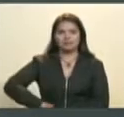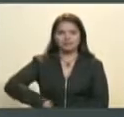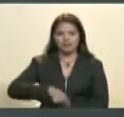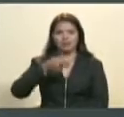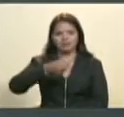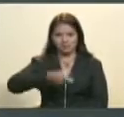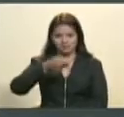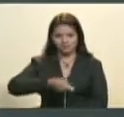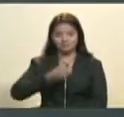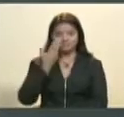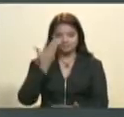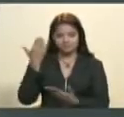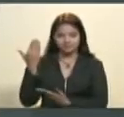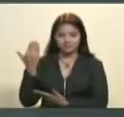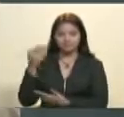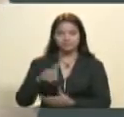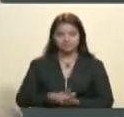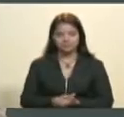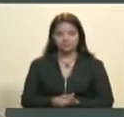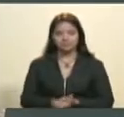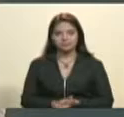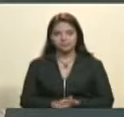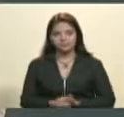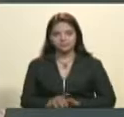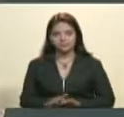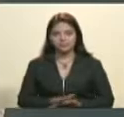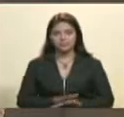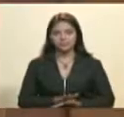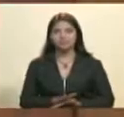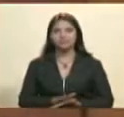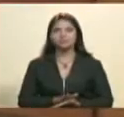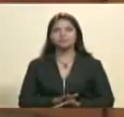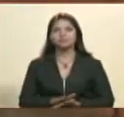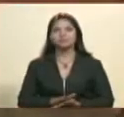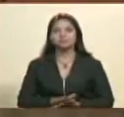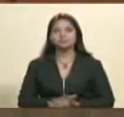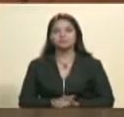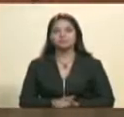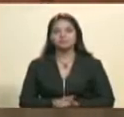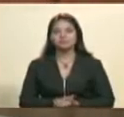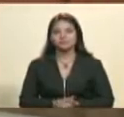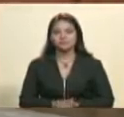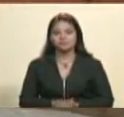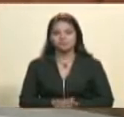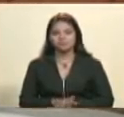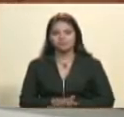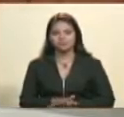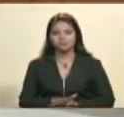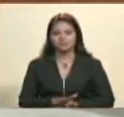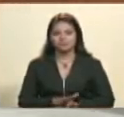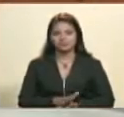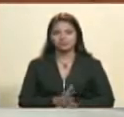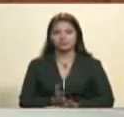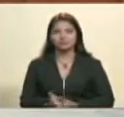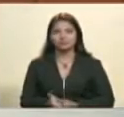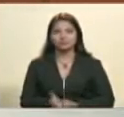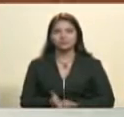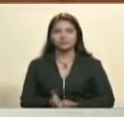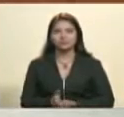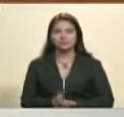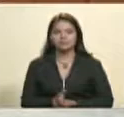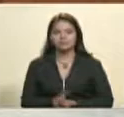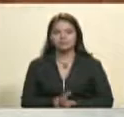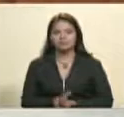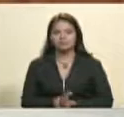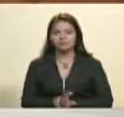esta institución, Michael Moreno. Vamos a escucharlo. 4 y 267 de la Constitución de la República